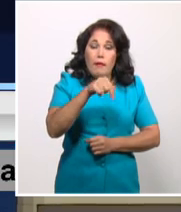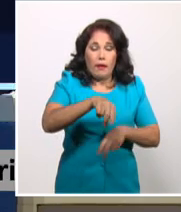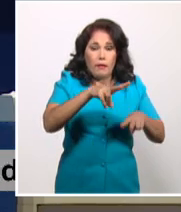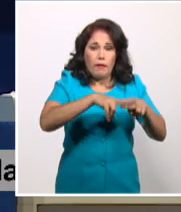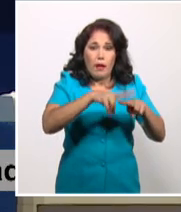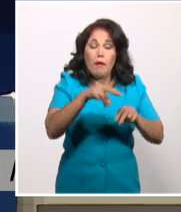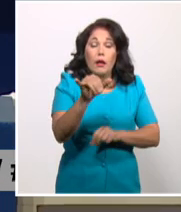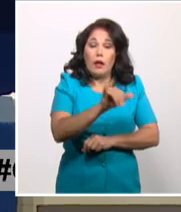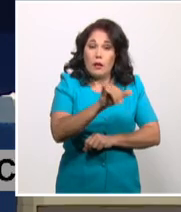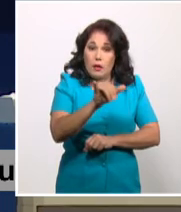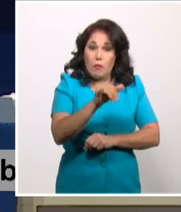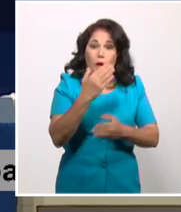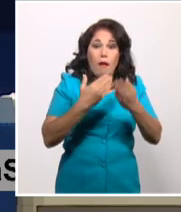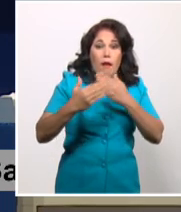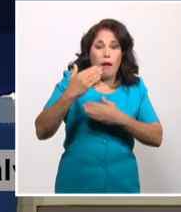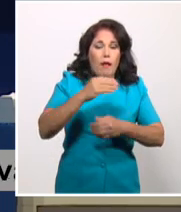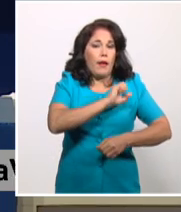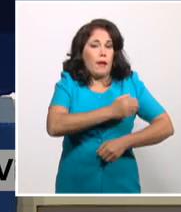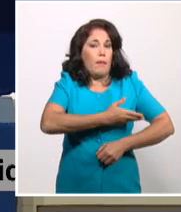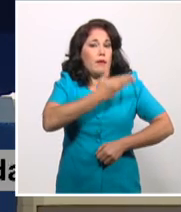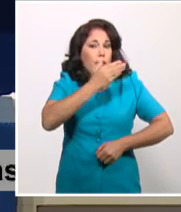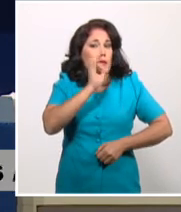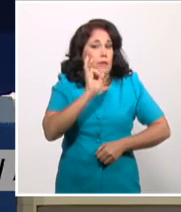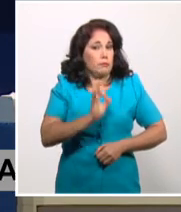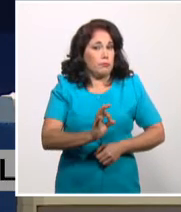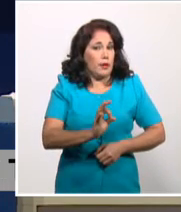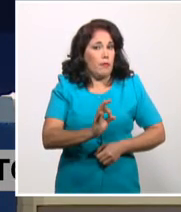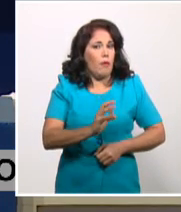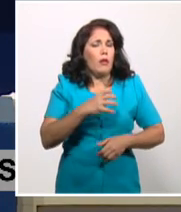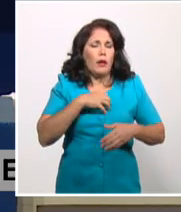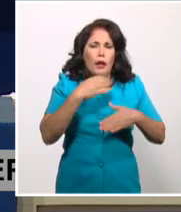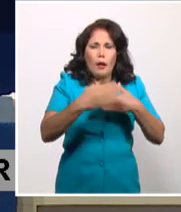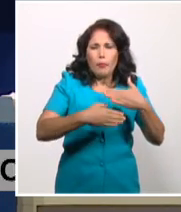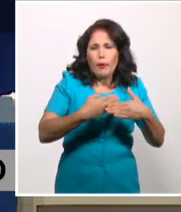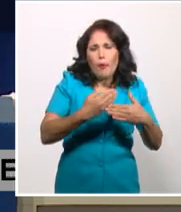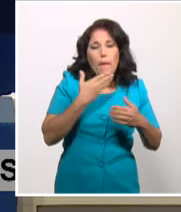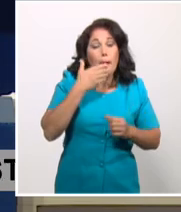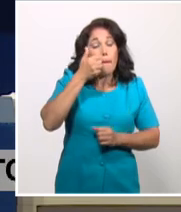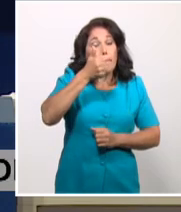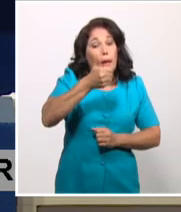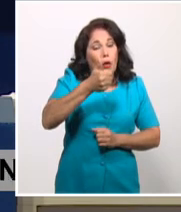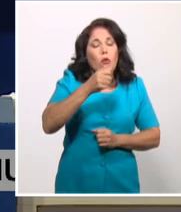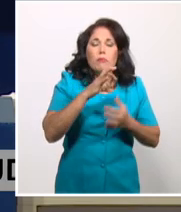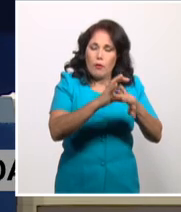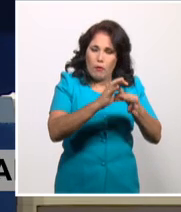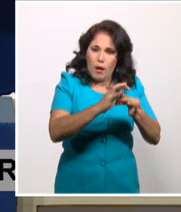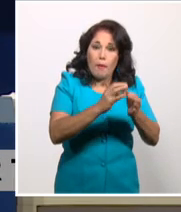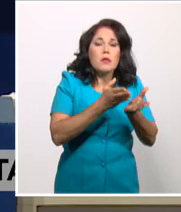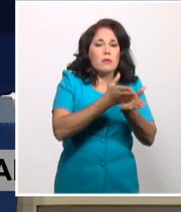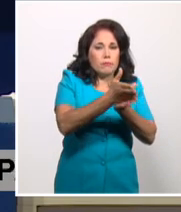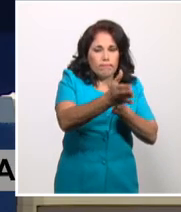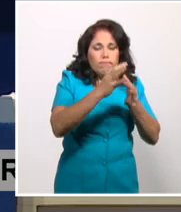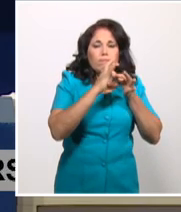Habana también, con antecedentes de hipertensión arterial, que ha tenido una discreta mejoría, pero sigue reportado